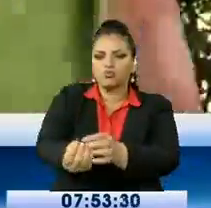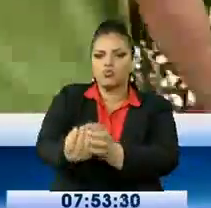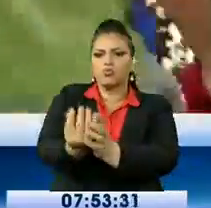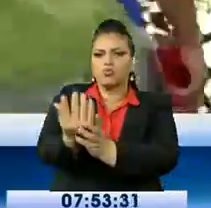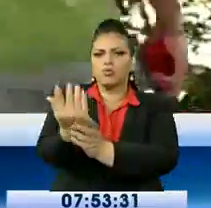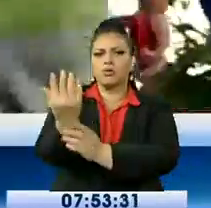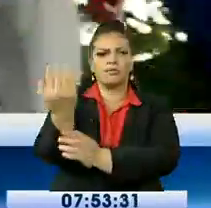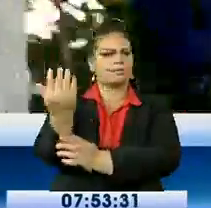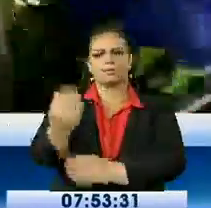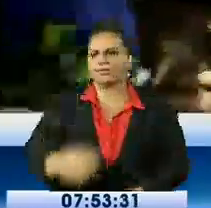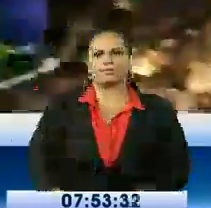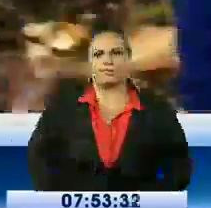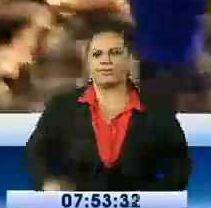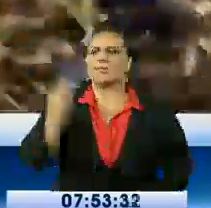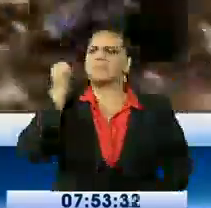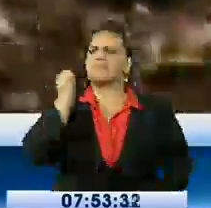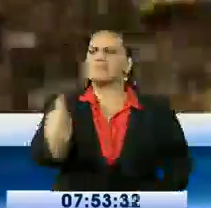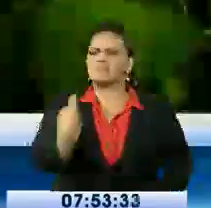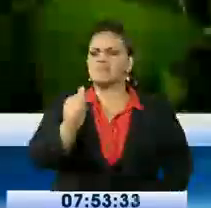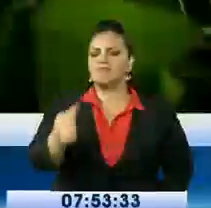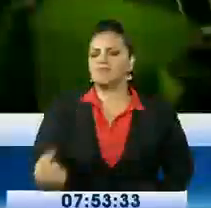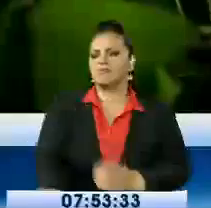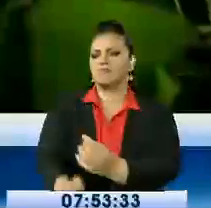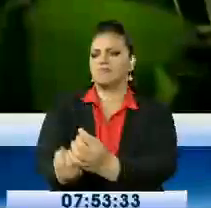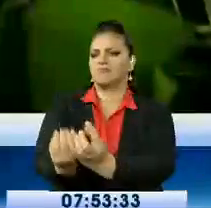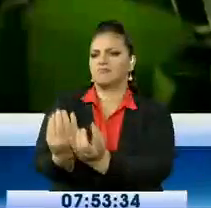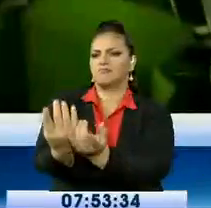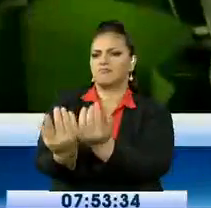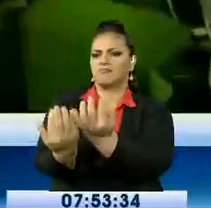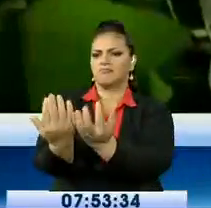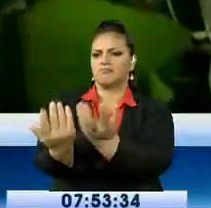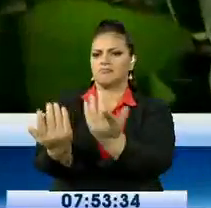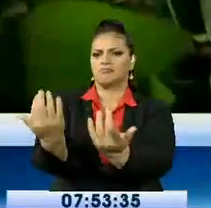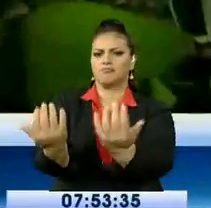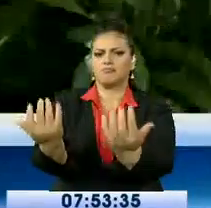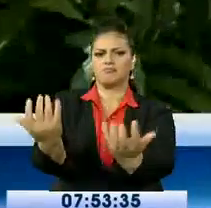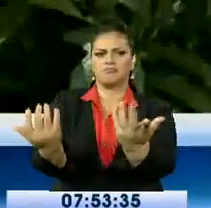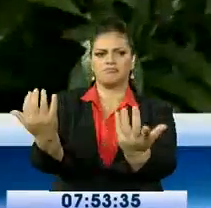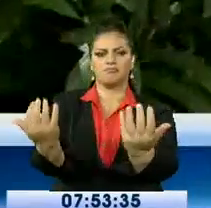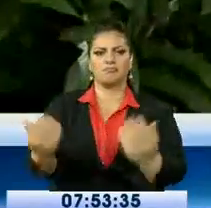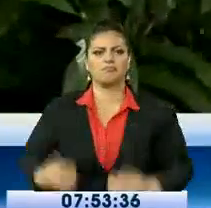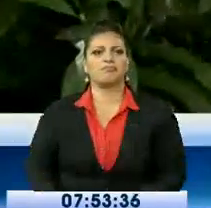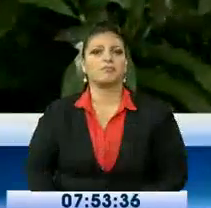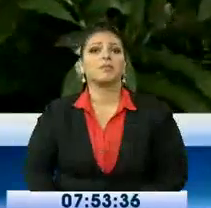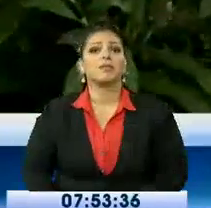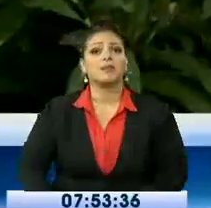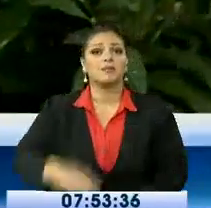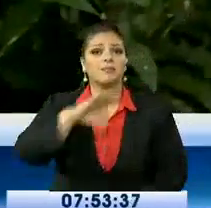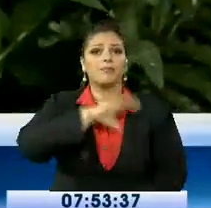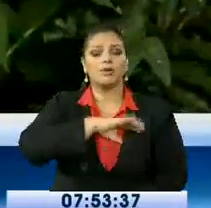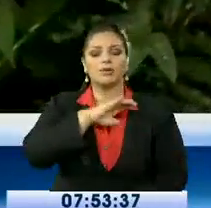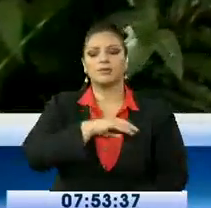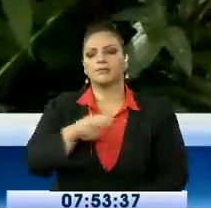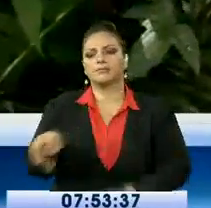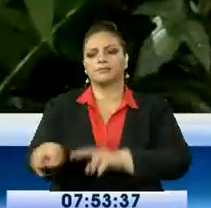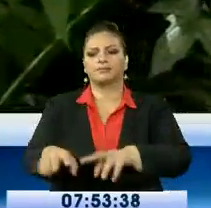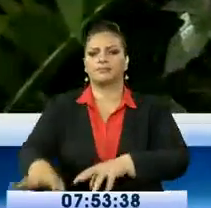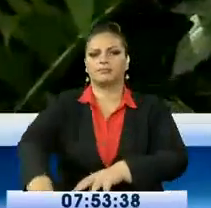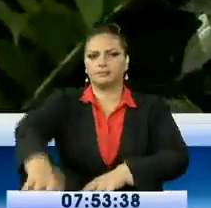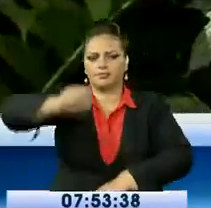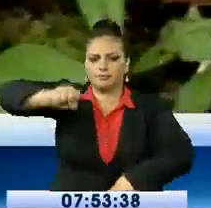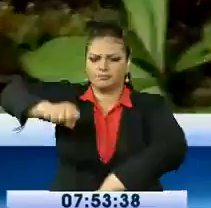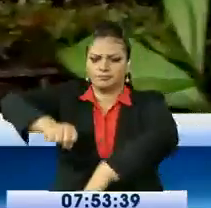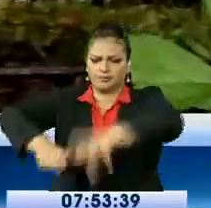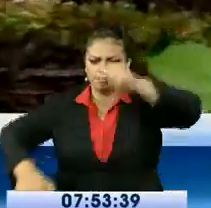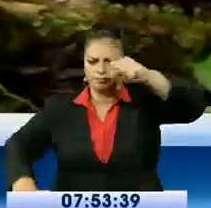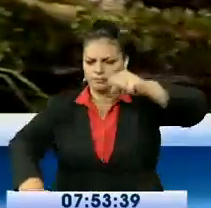grupo de aspirantes a policías empezaron la erradicación de las plantas ocultas en medio de la maleza del terreno. En medio de la vegetación